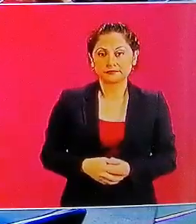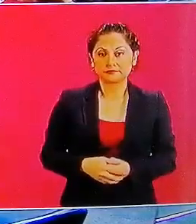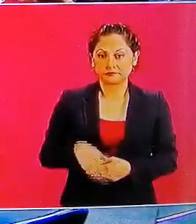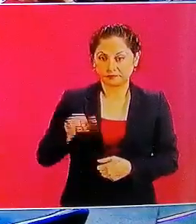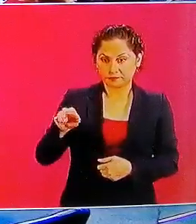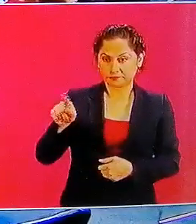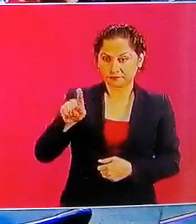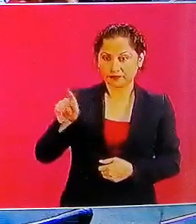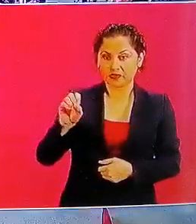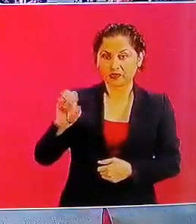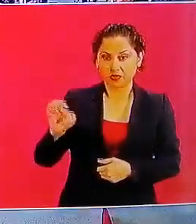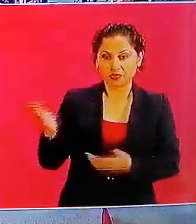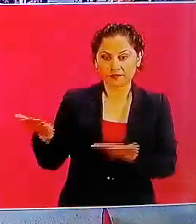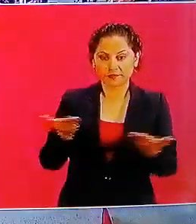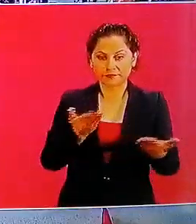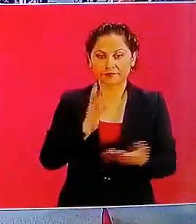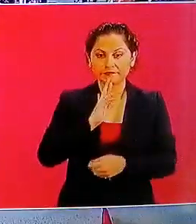Zoe.